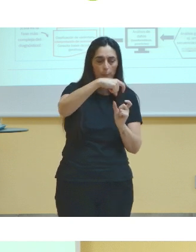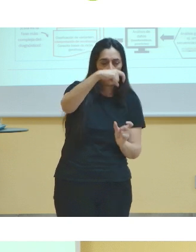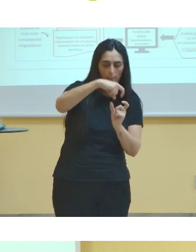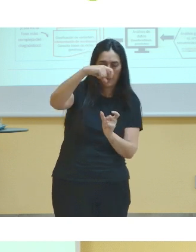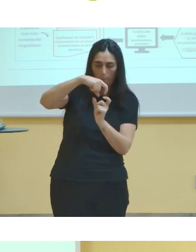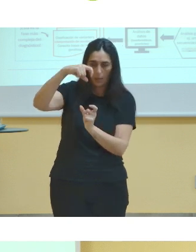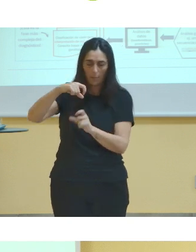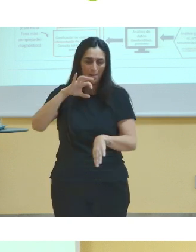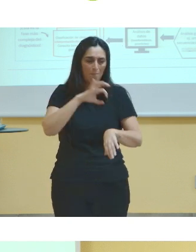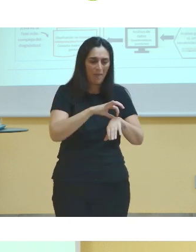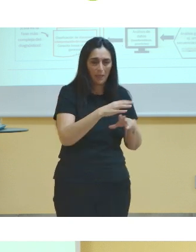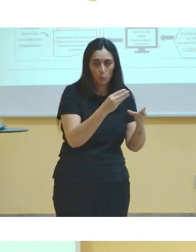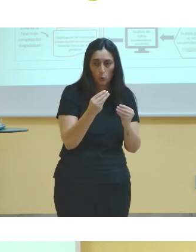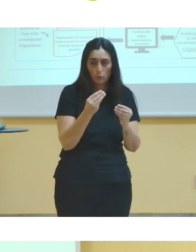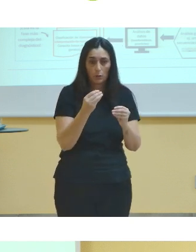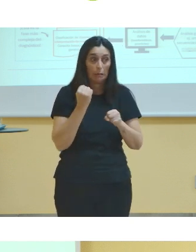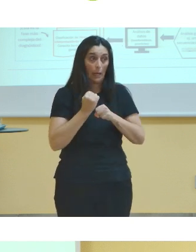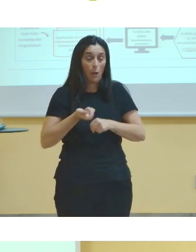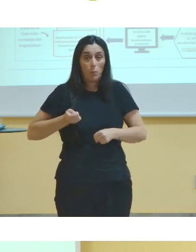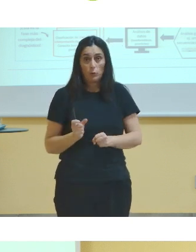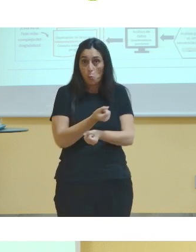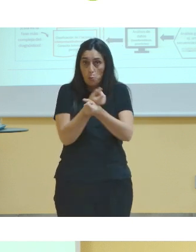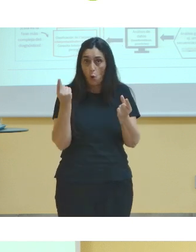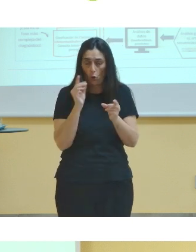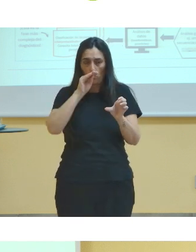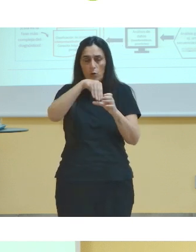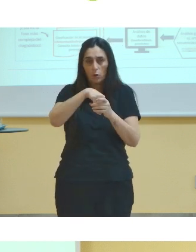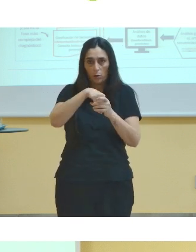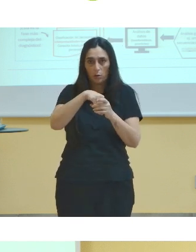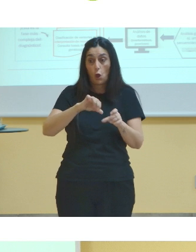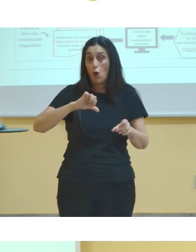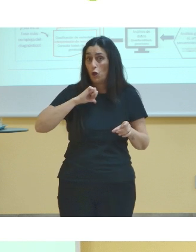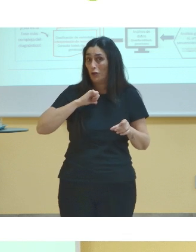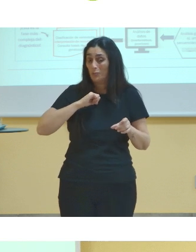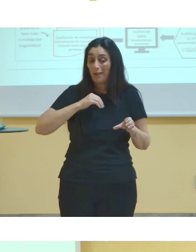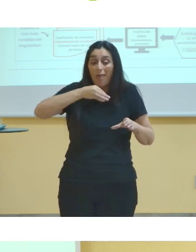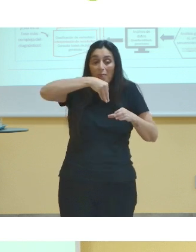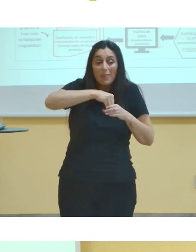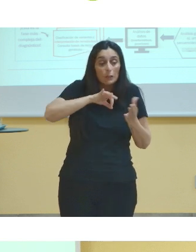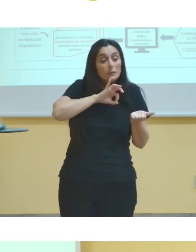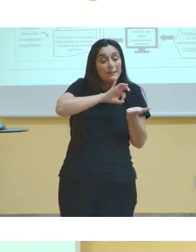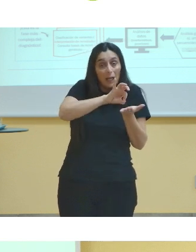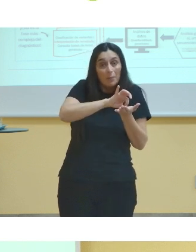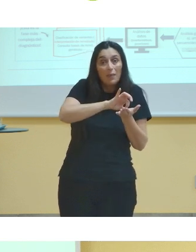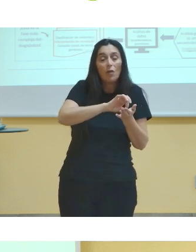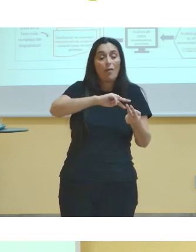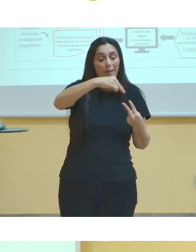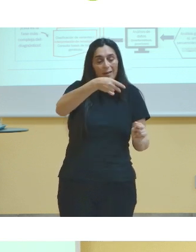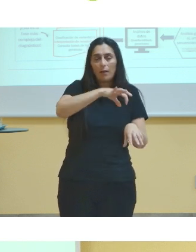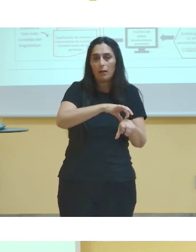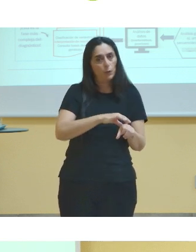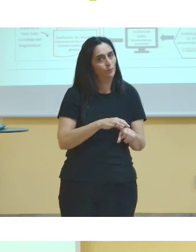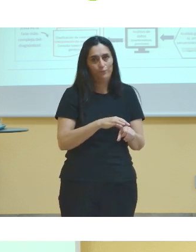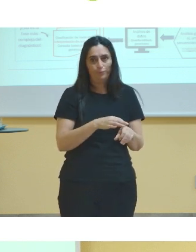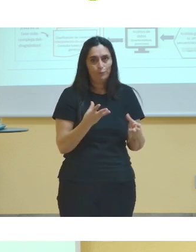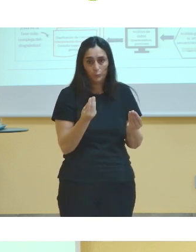pacientes, no hay tanta gente para trabajar en ellos, ni tantos hospitales que tengan servicios de genética clínica, con lo cual, bueno, pues